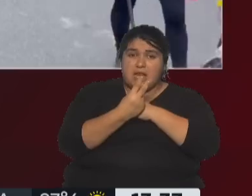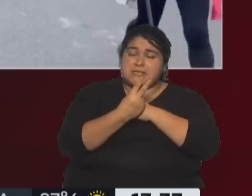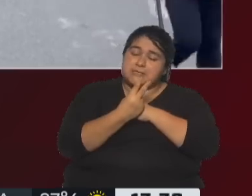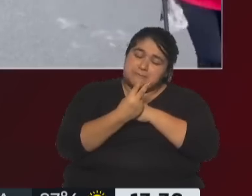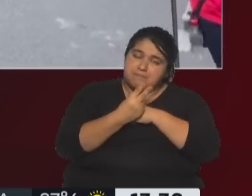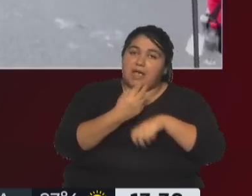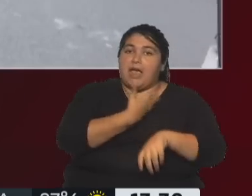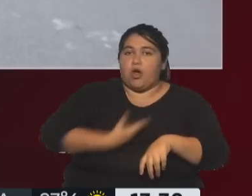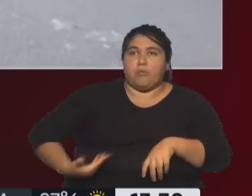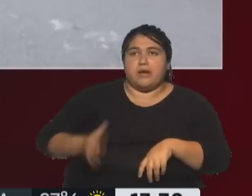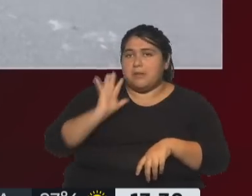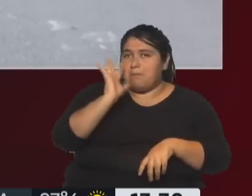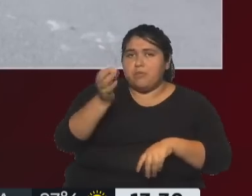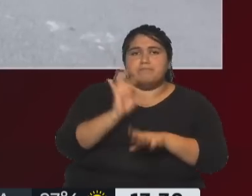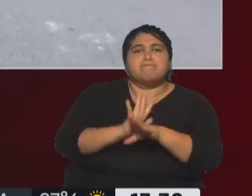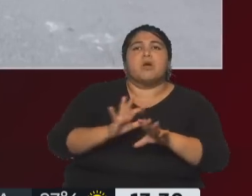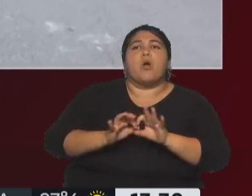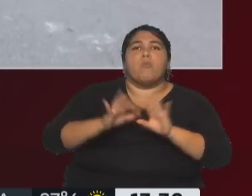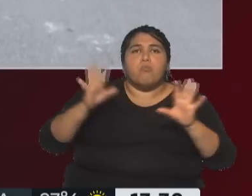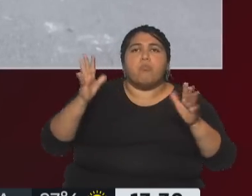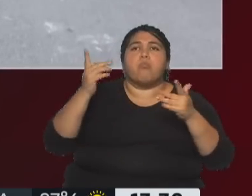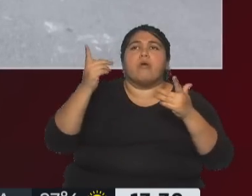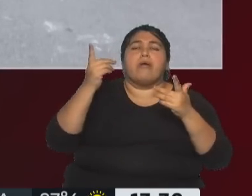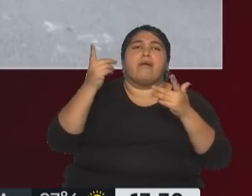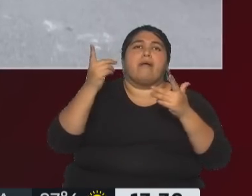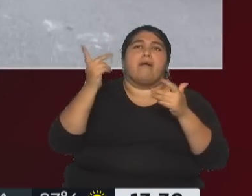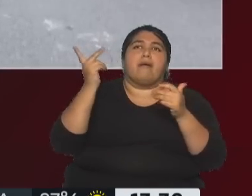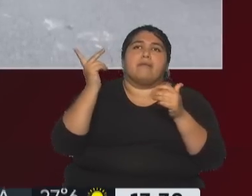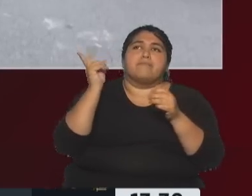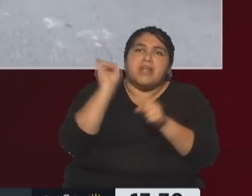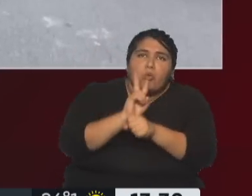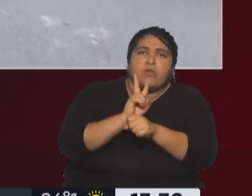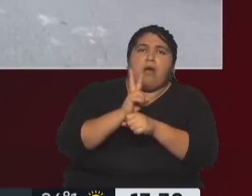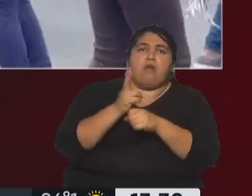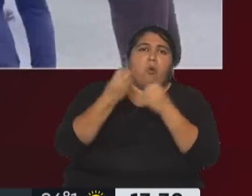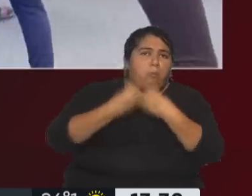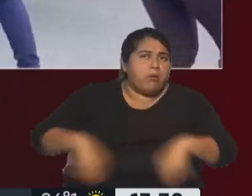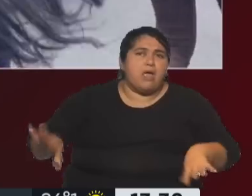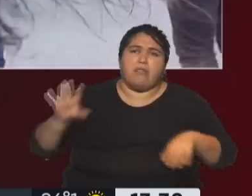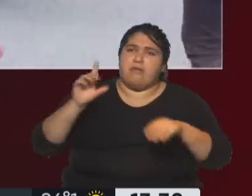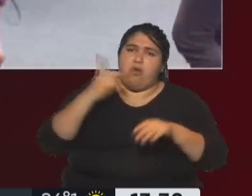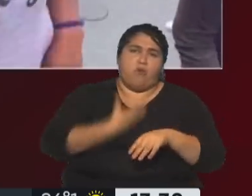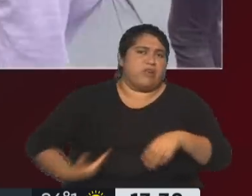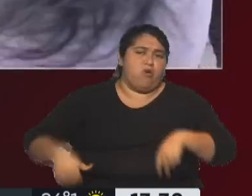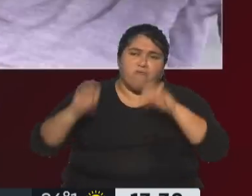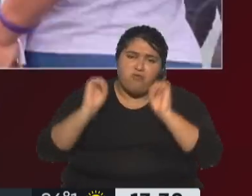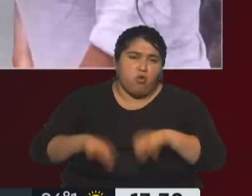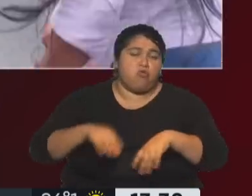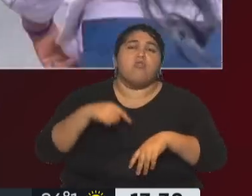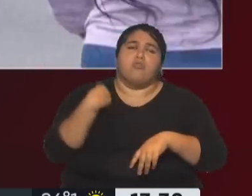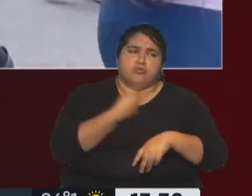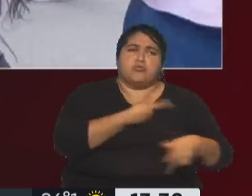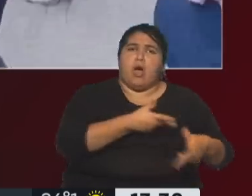Estado perdió su soberanía, perdió el control, porque además no solo la ciudadanía, sino que también lo conversábamos acá fuera del